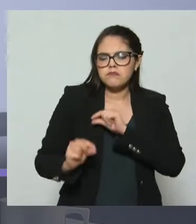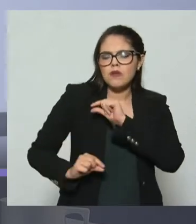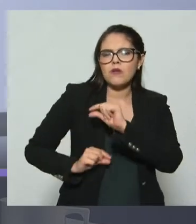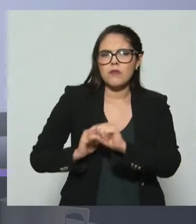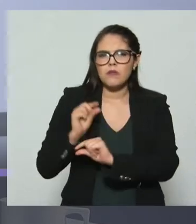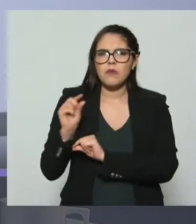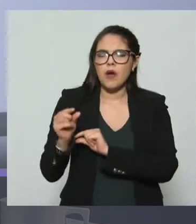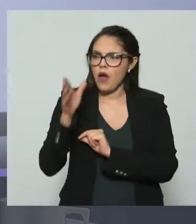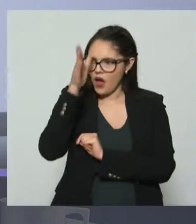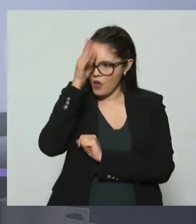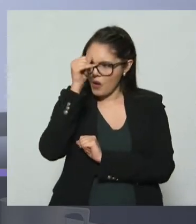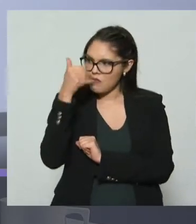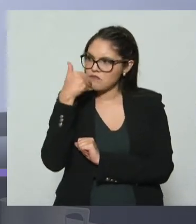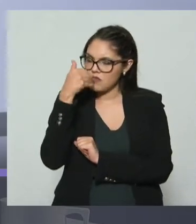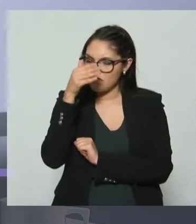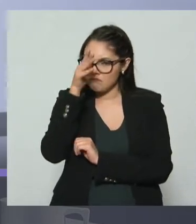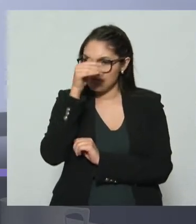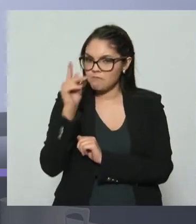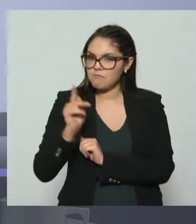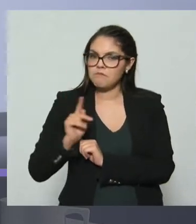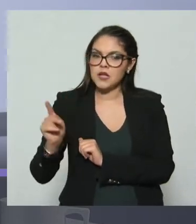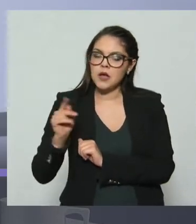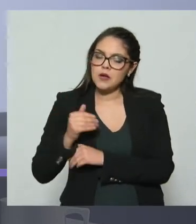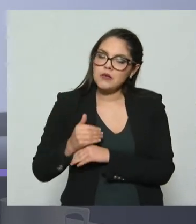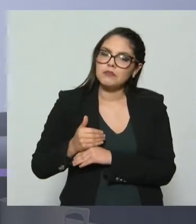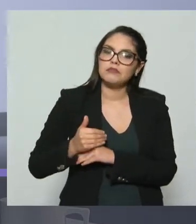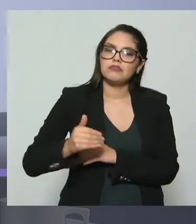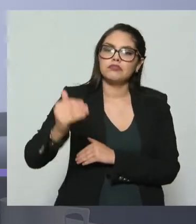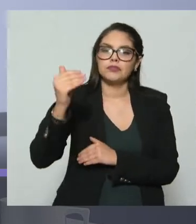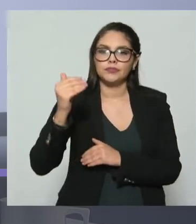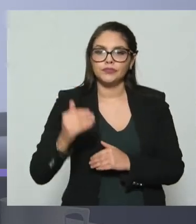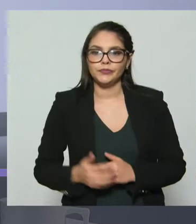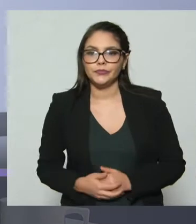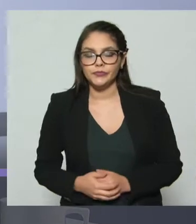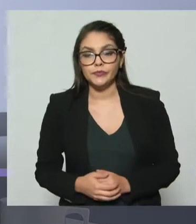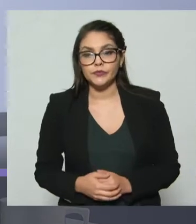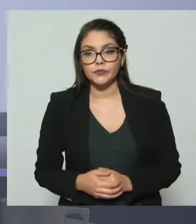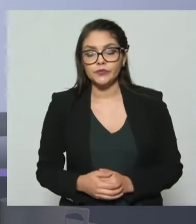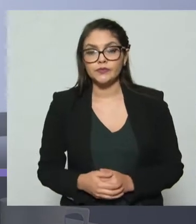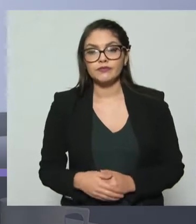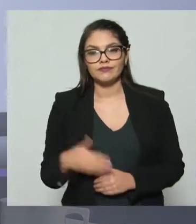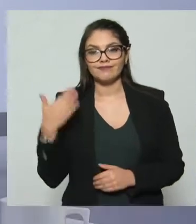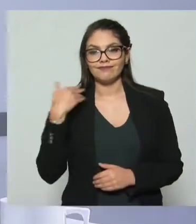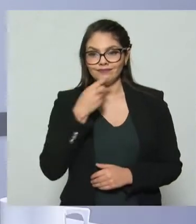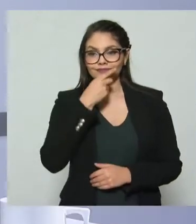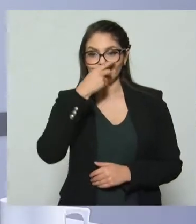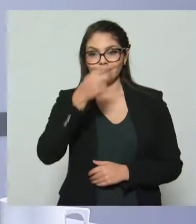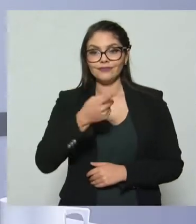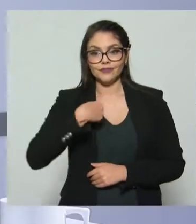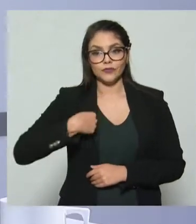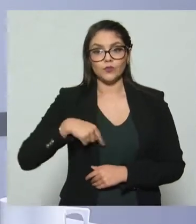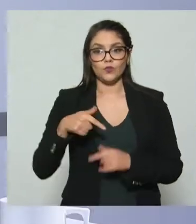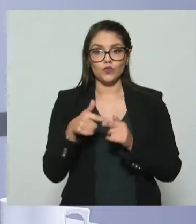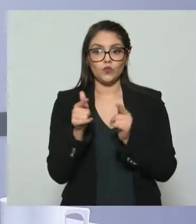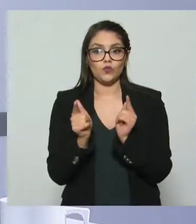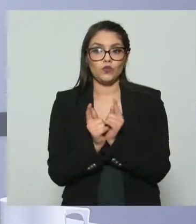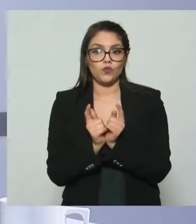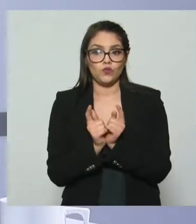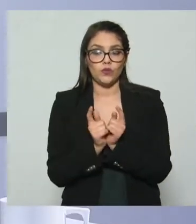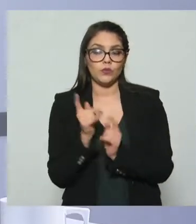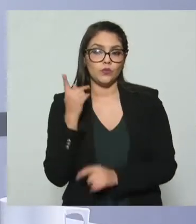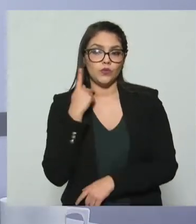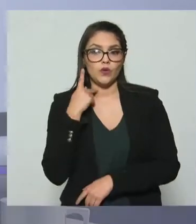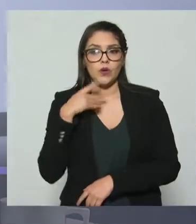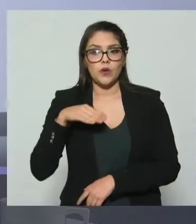acuerdos hacia adelante. También, como te lo decía hace unos momentos, que nosotros como grupo parlamentario de Morena